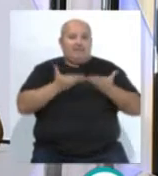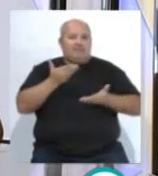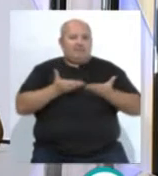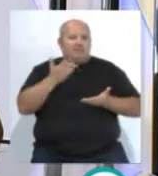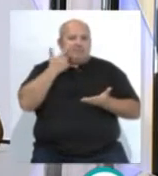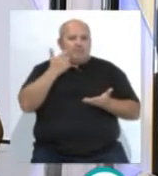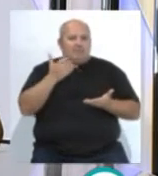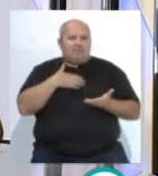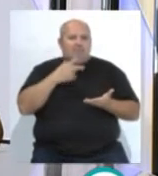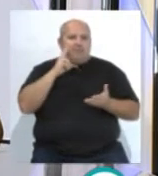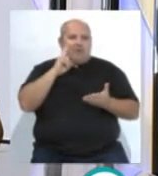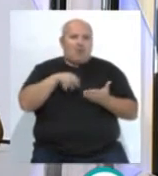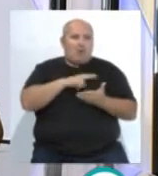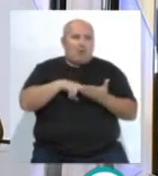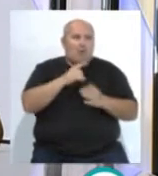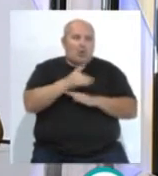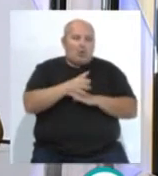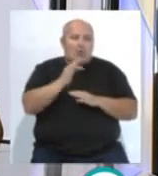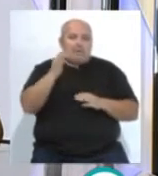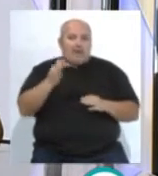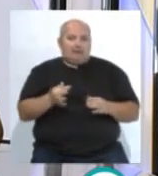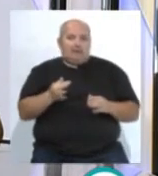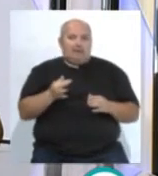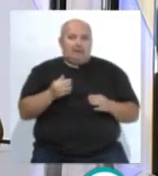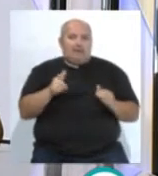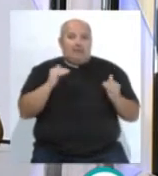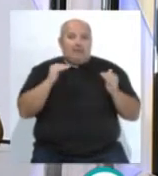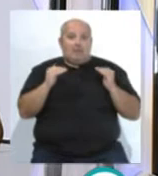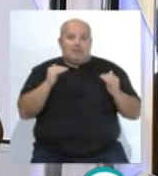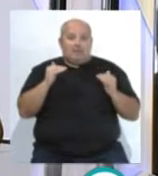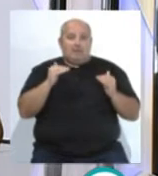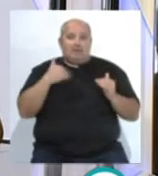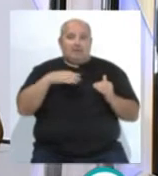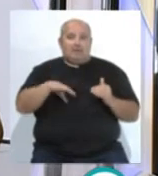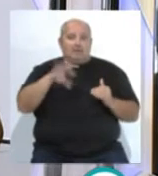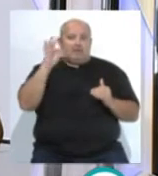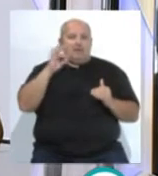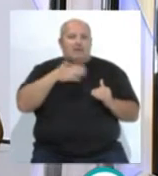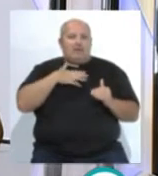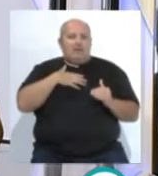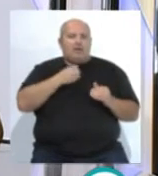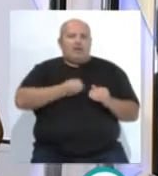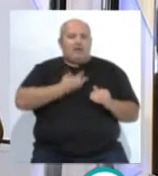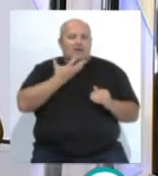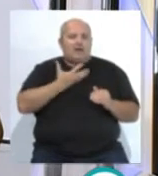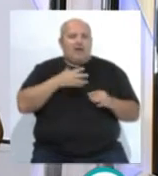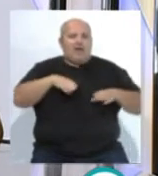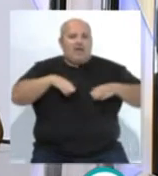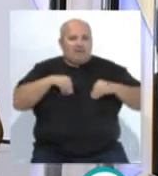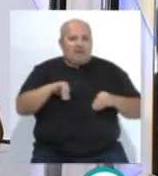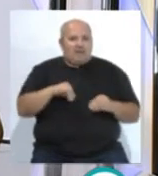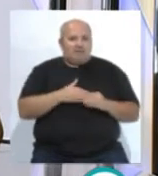y ha servido para anular un gol o para señalar penalti, en ese momento que ya ha tomado la decisión definitiva, las aficiones lo